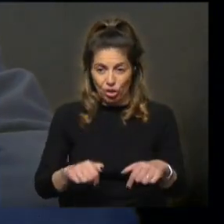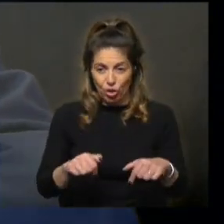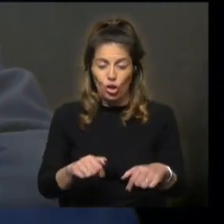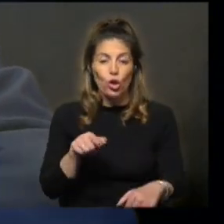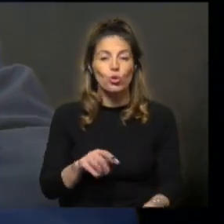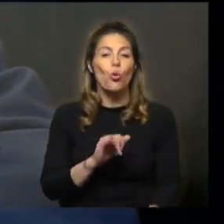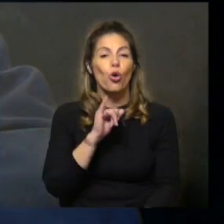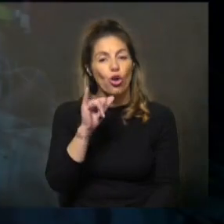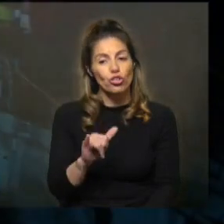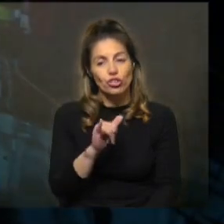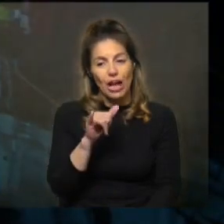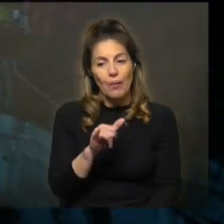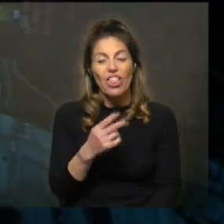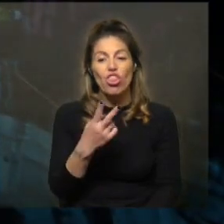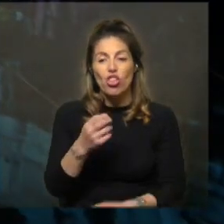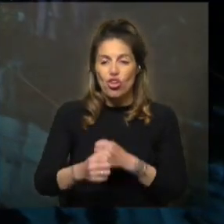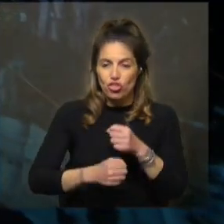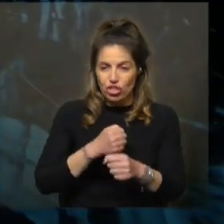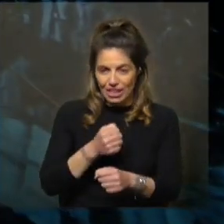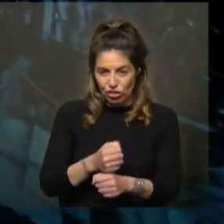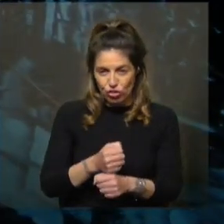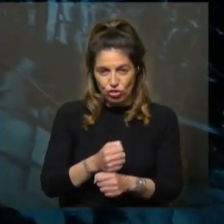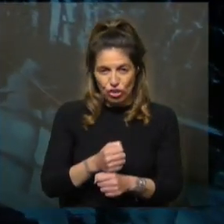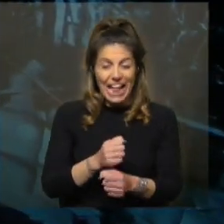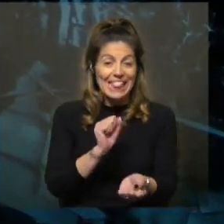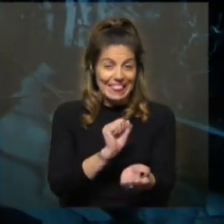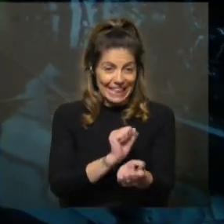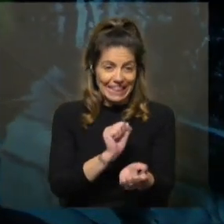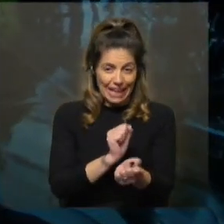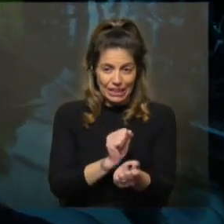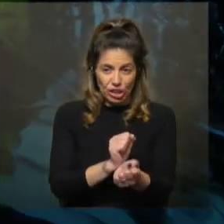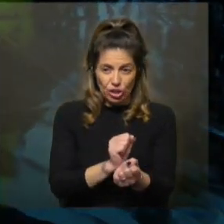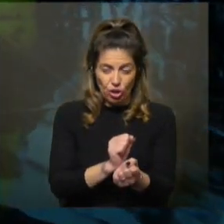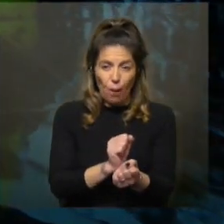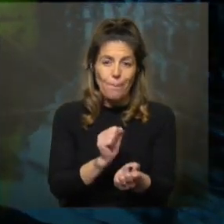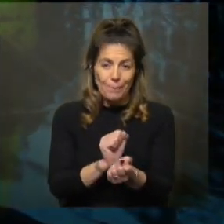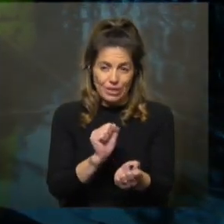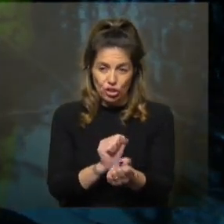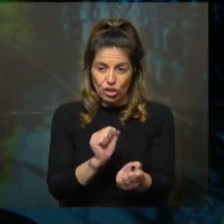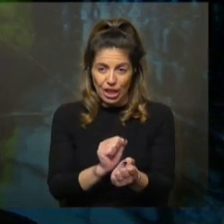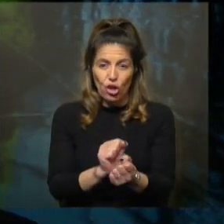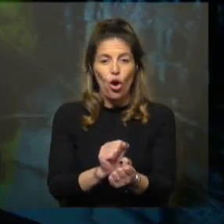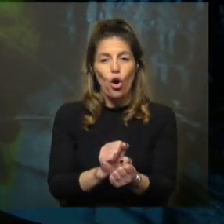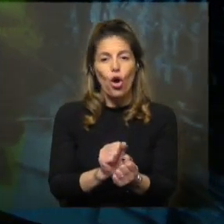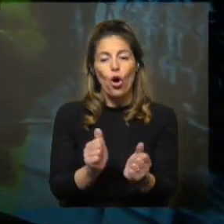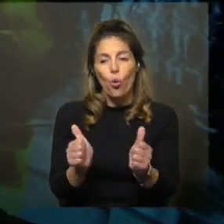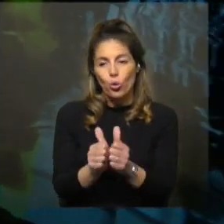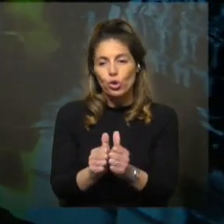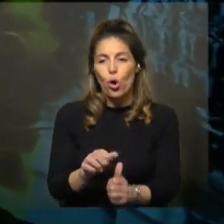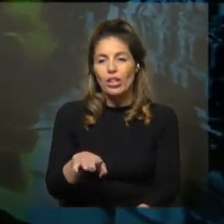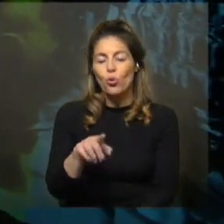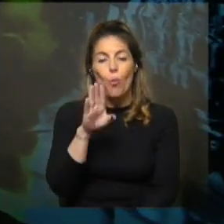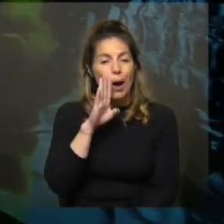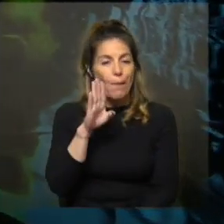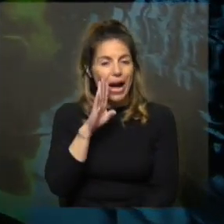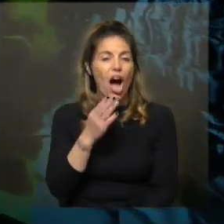decías eh tuviste 2 años eh detenido con prisionero me dijiste la palabra con con tu mamá cómo es